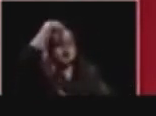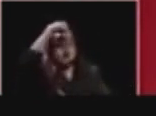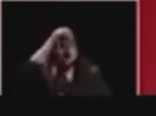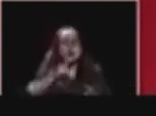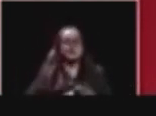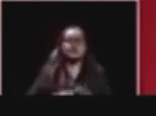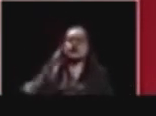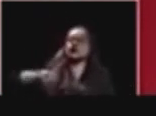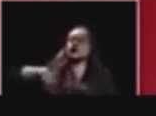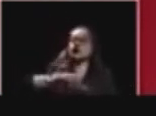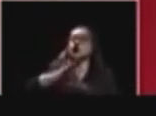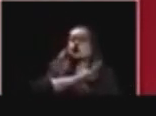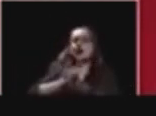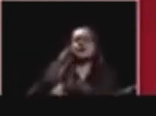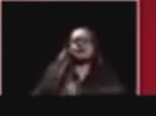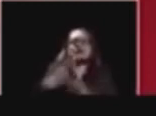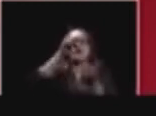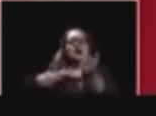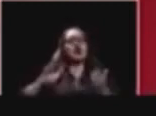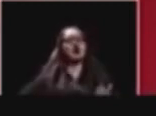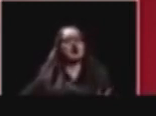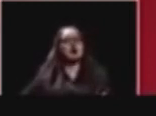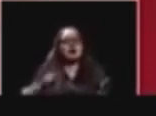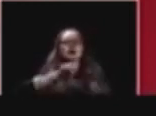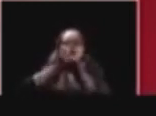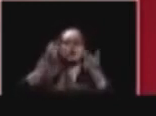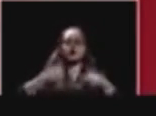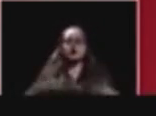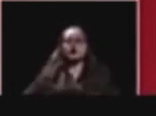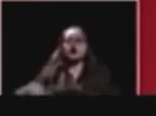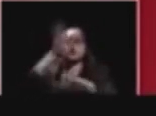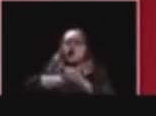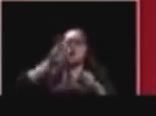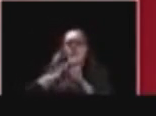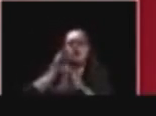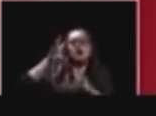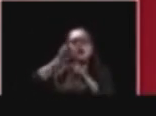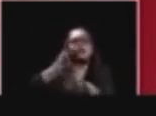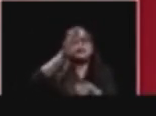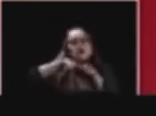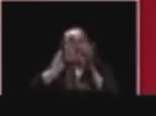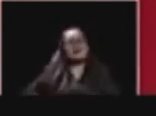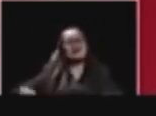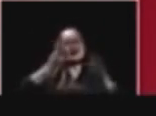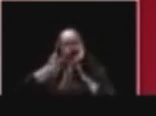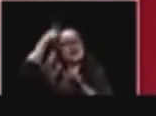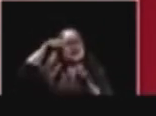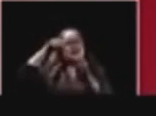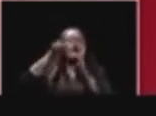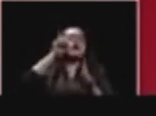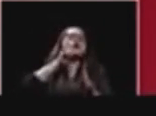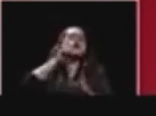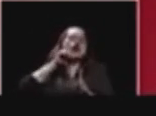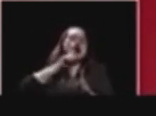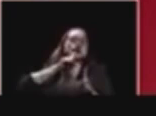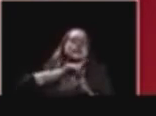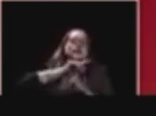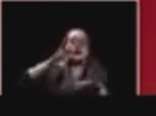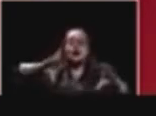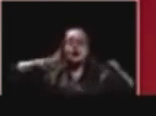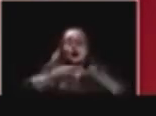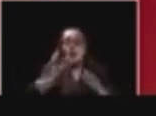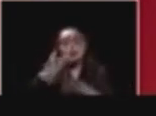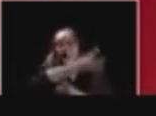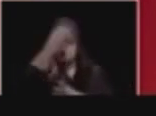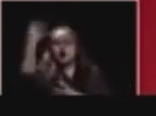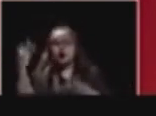democracia participativa, los derechos humanos plenos, en especial para las mujeres, las personas